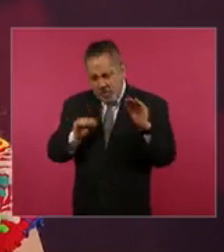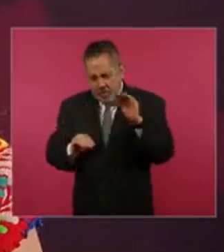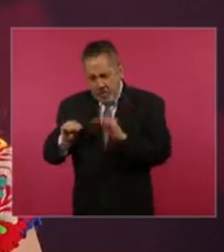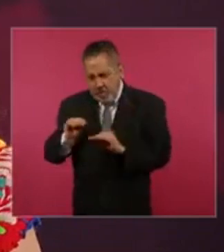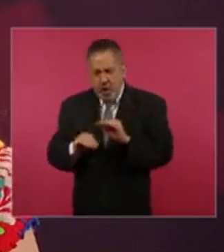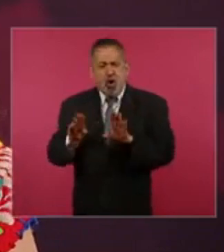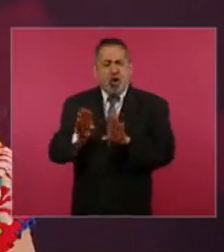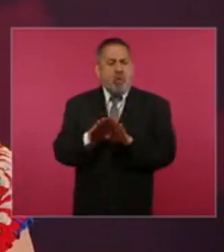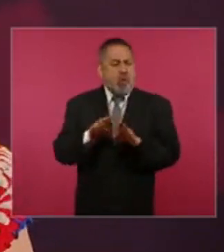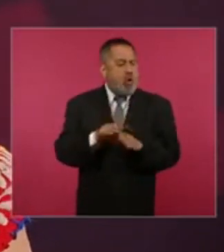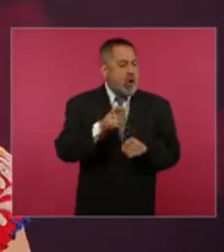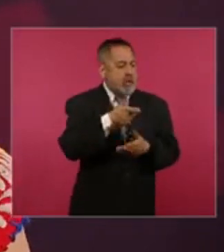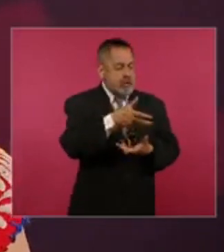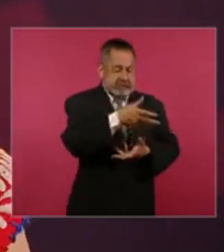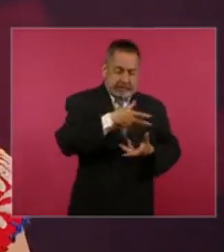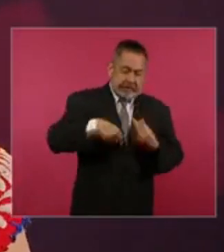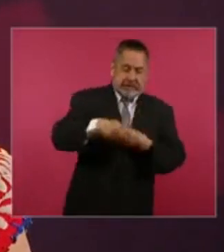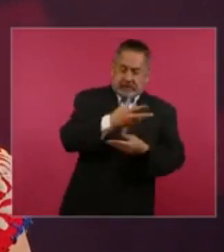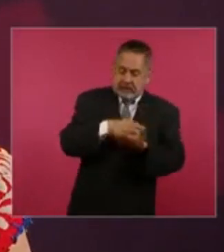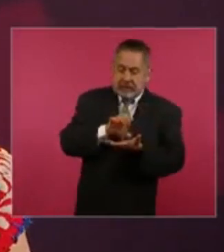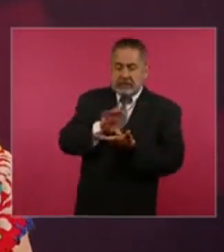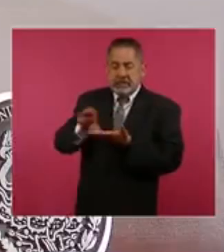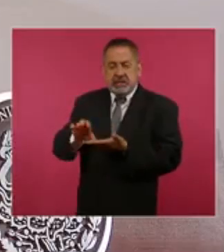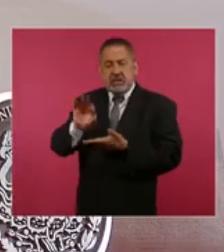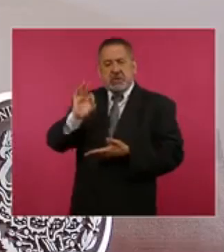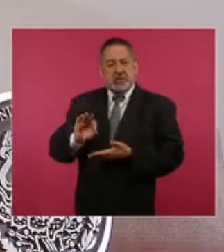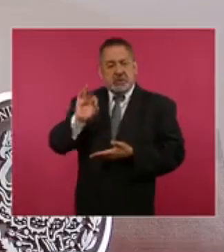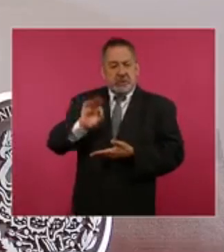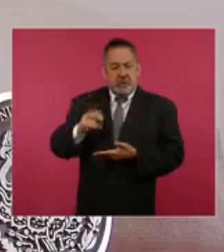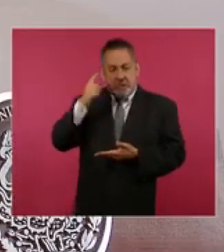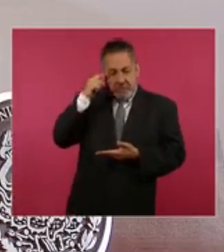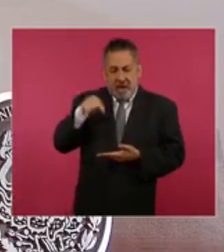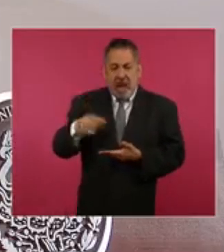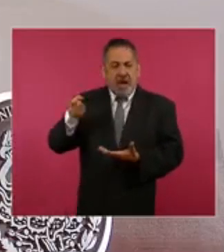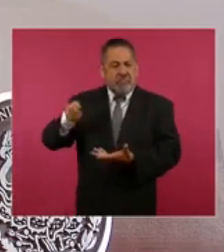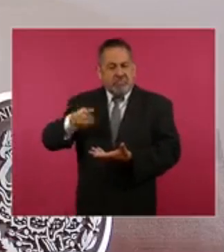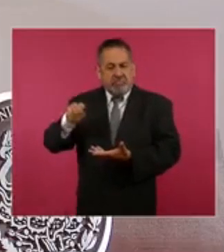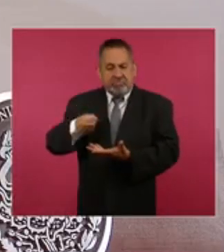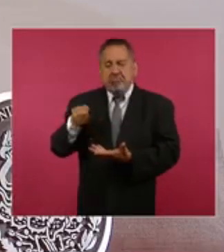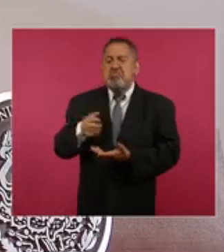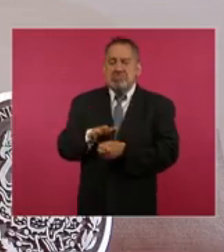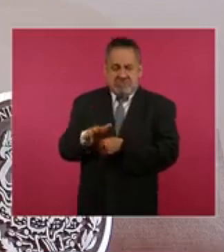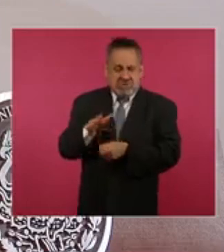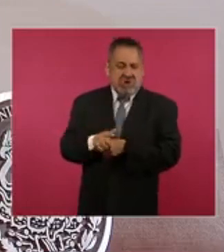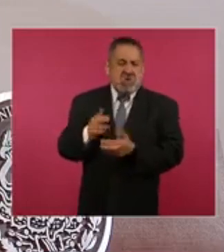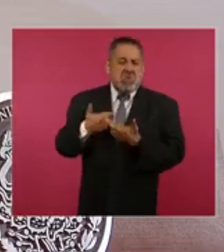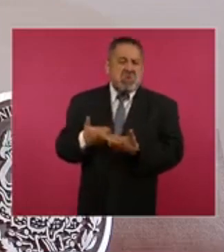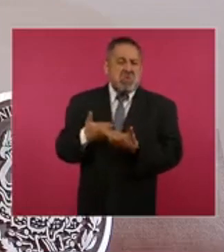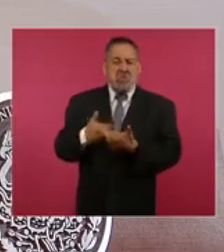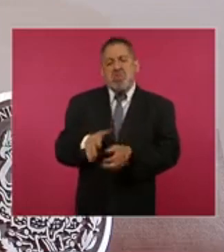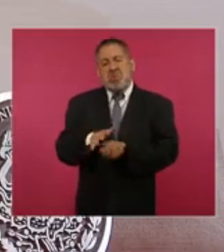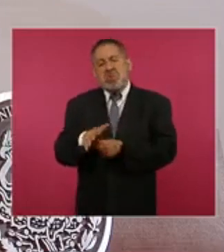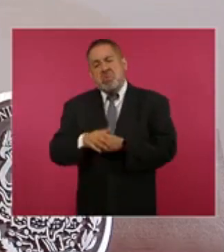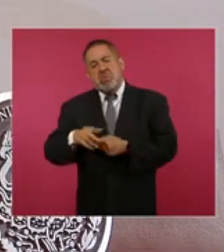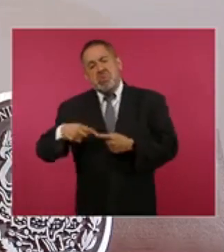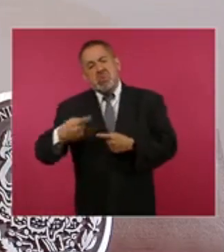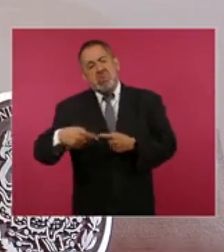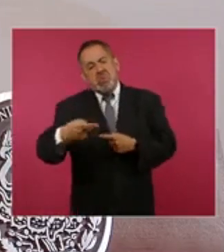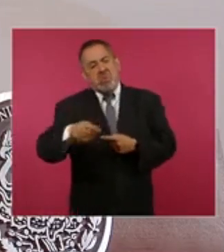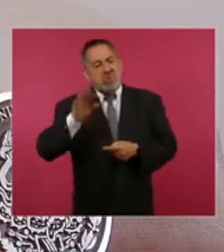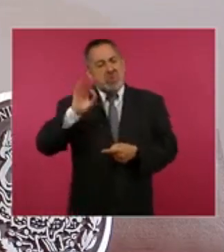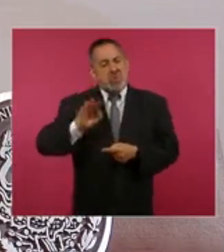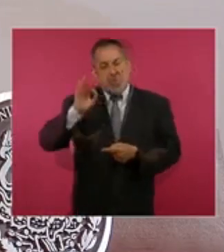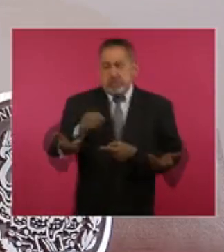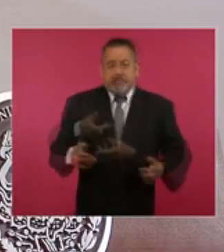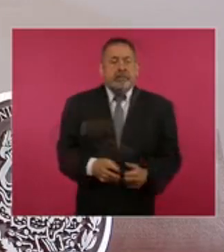de inversión que permitirá al fondo garantizar un ahorro sostenido que genere rendimientos en